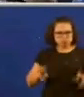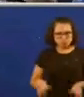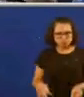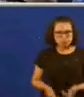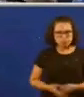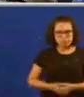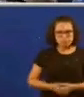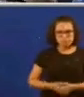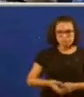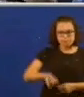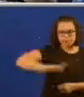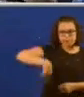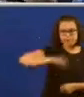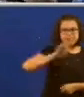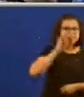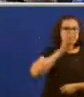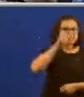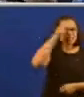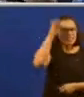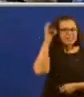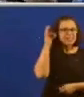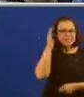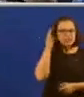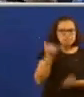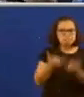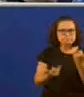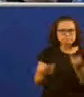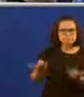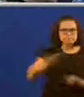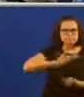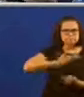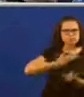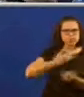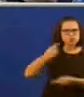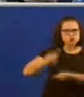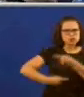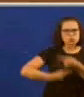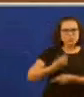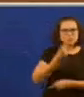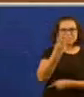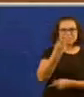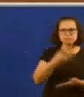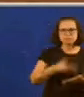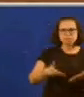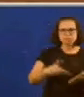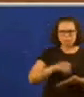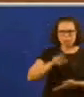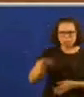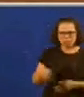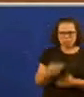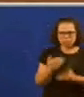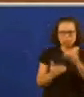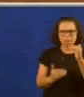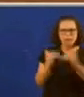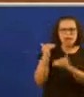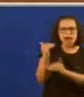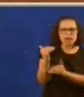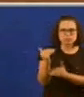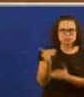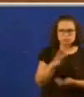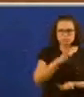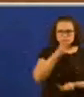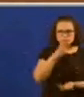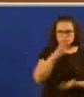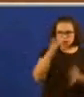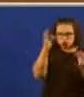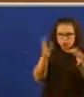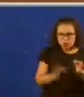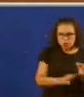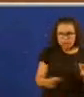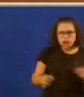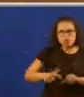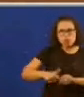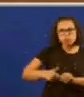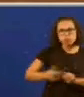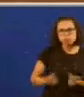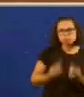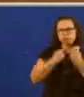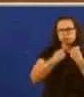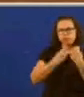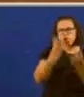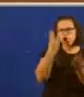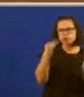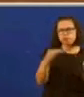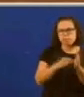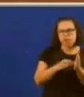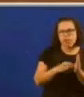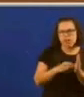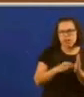todos os galegos e galegas imos ter que pagar non só esos tres millóns de euros, pagamos moito máis porque perdimos oito mil empregos, perdimos mil oitocentos